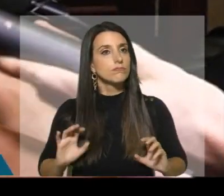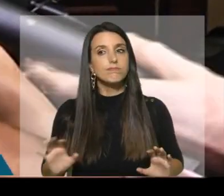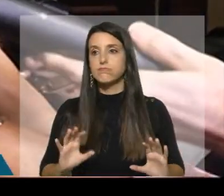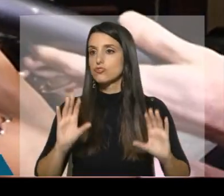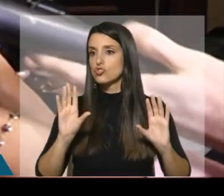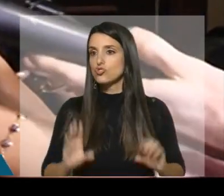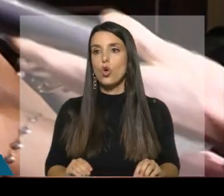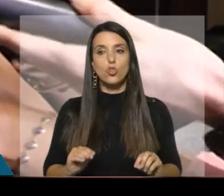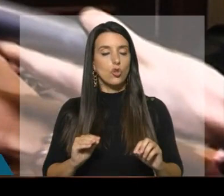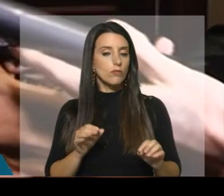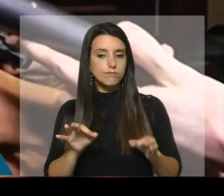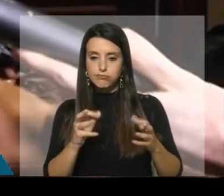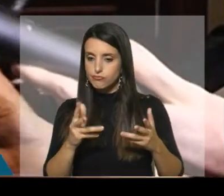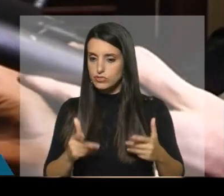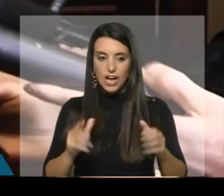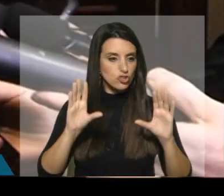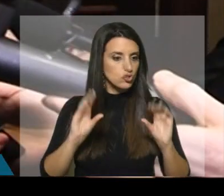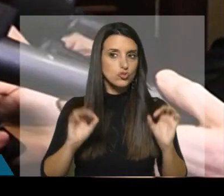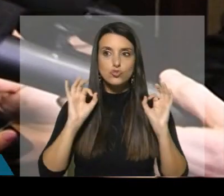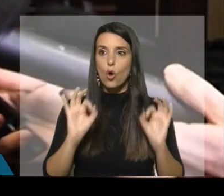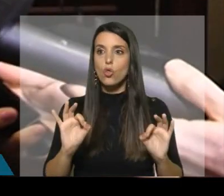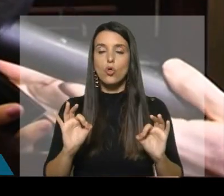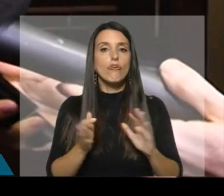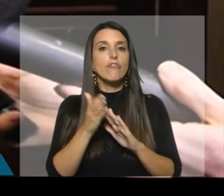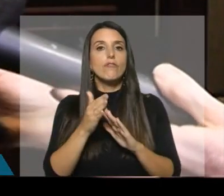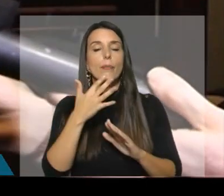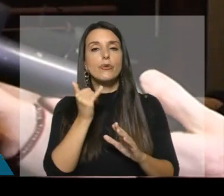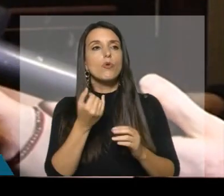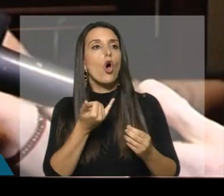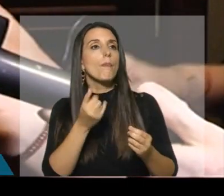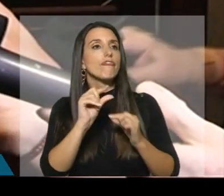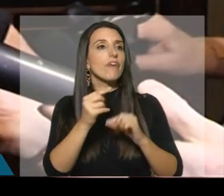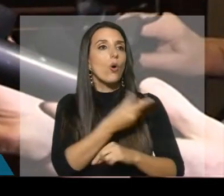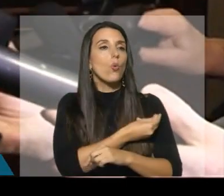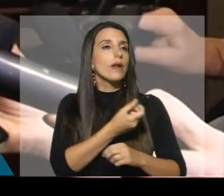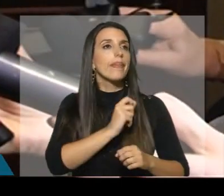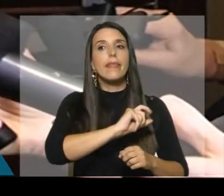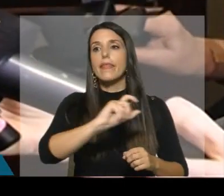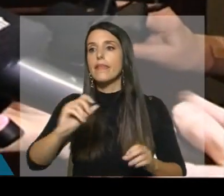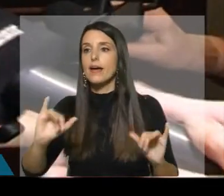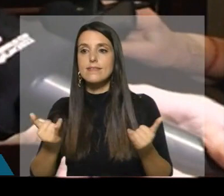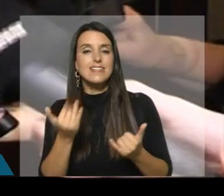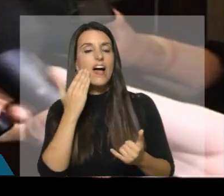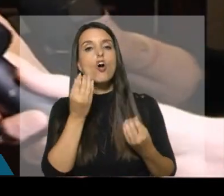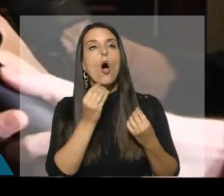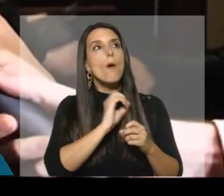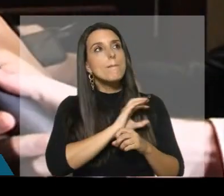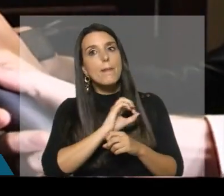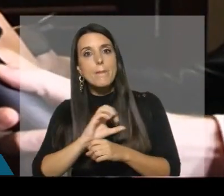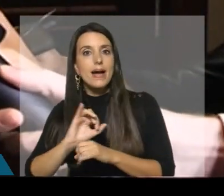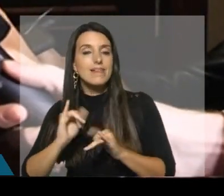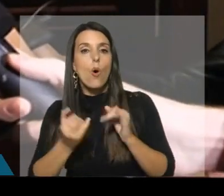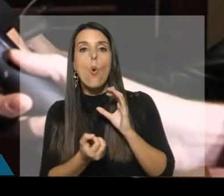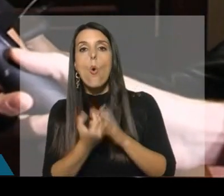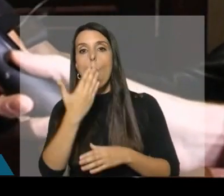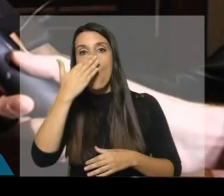toda la logística y tiene preparado todo lo que tiene que ver con el suministro de vacunas. En la última versión así